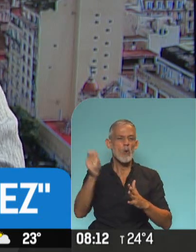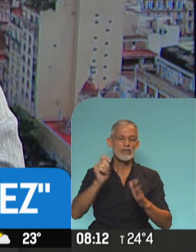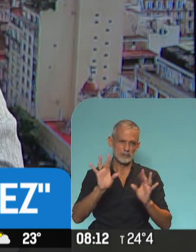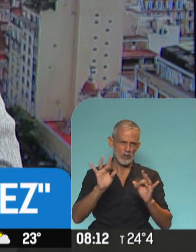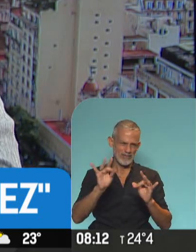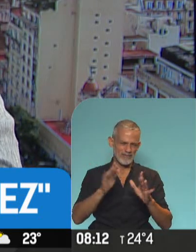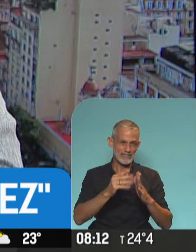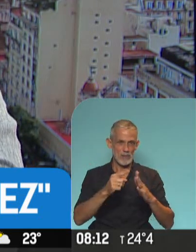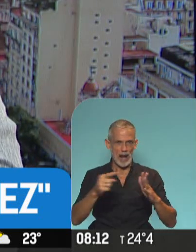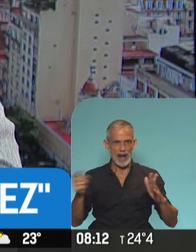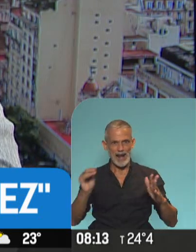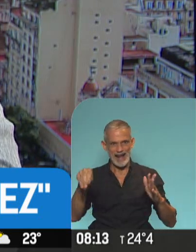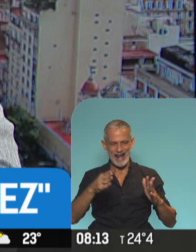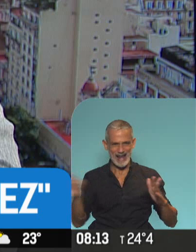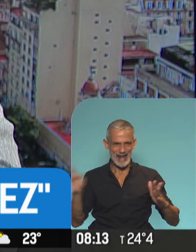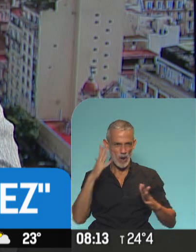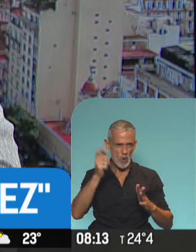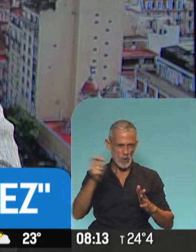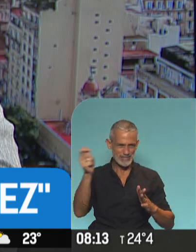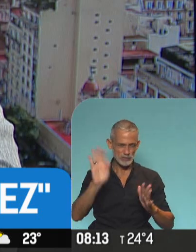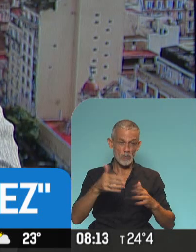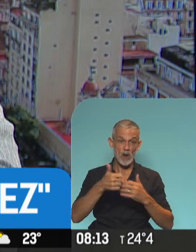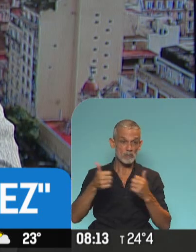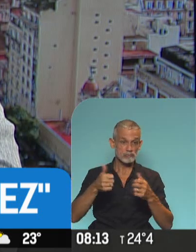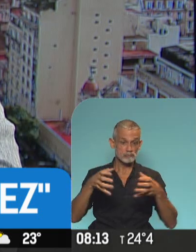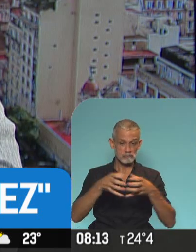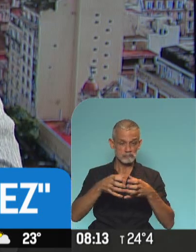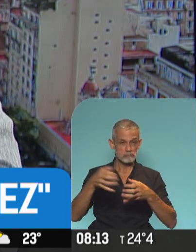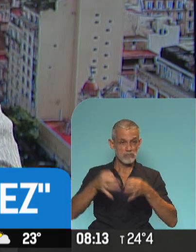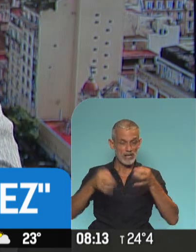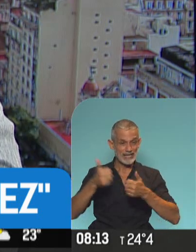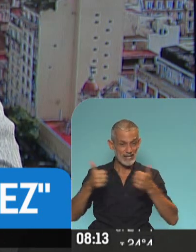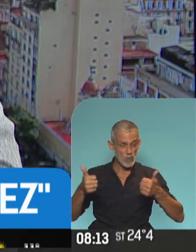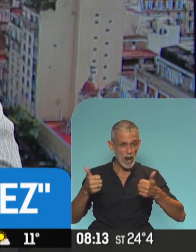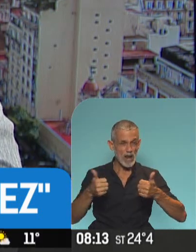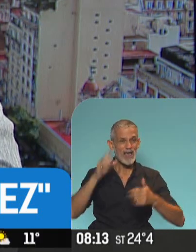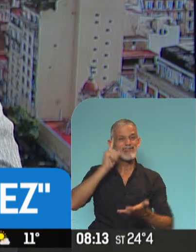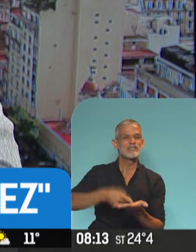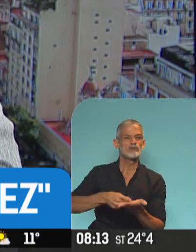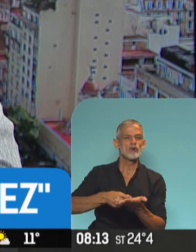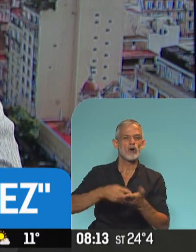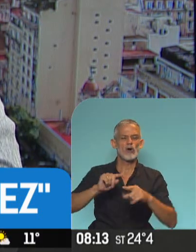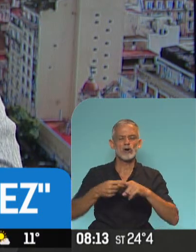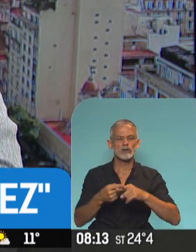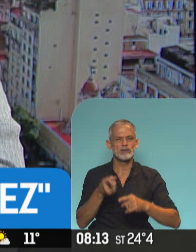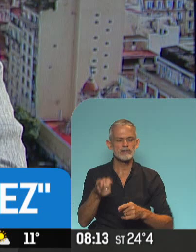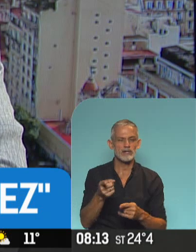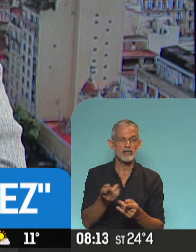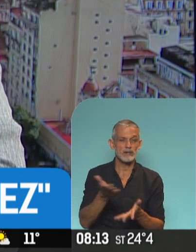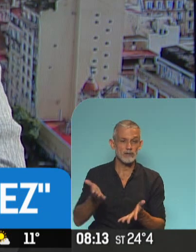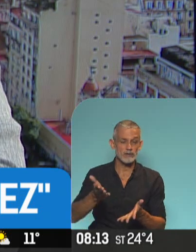difícil. Me parece que el tribunal tomó una decisión política con el tema de Báez. No